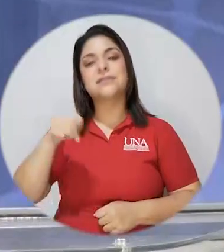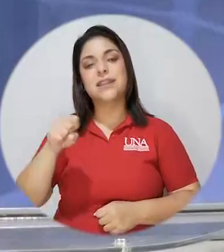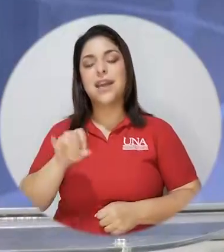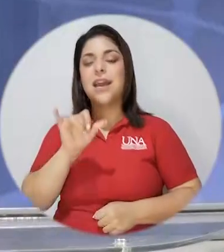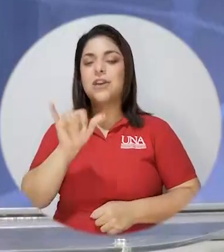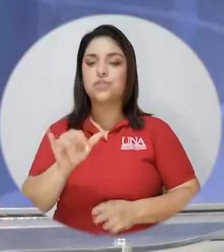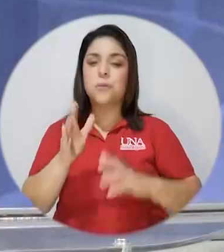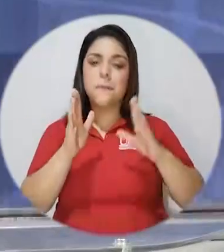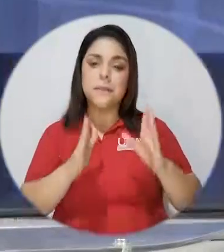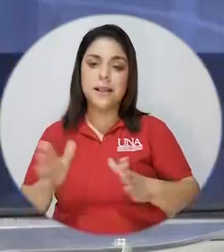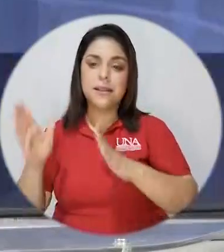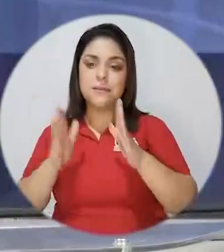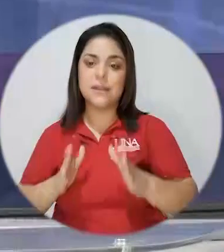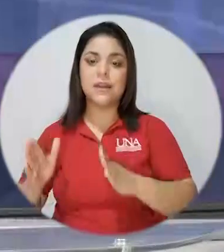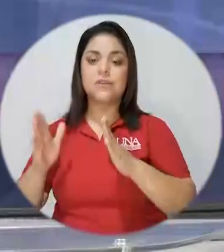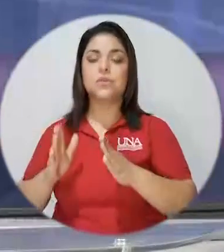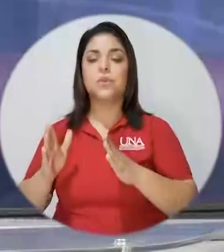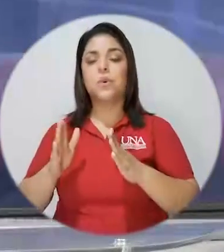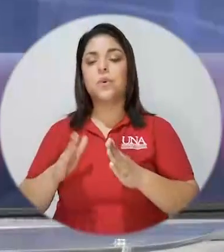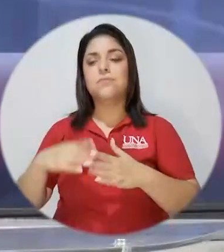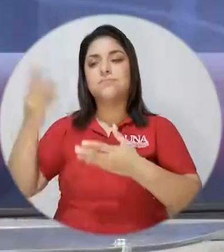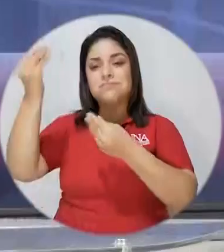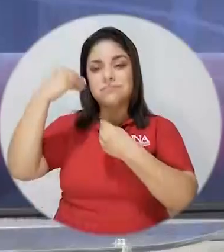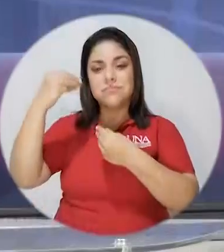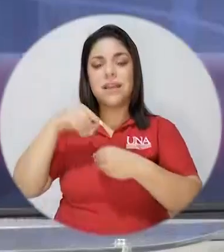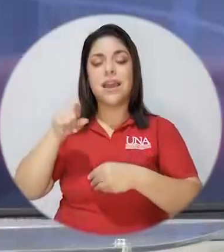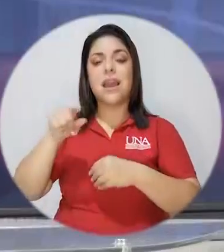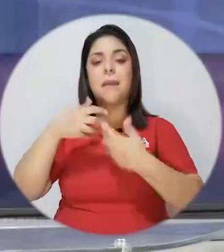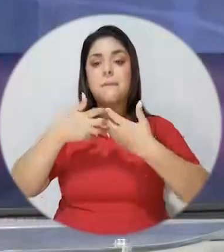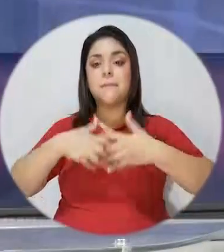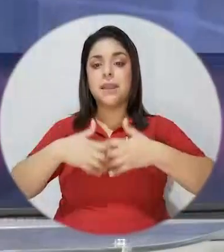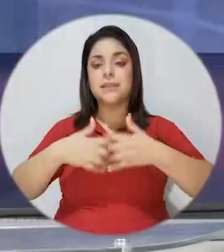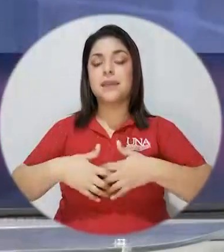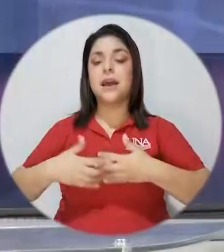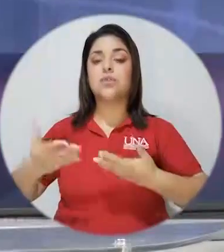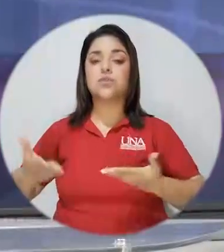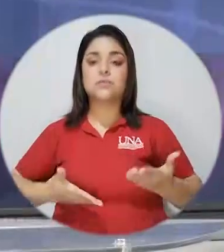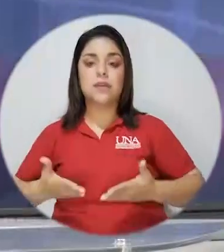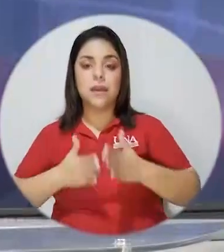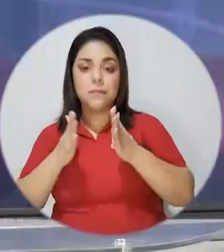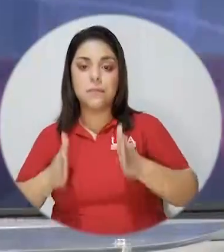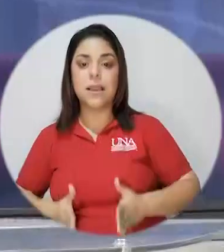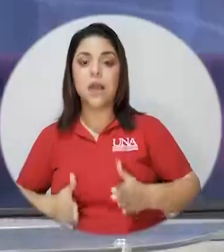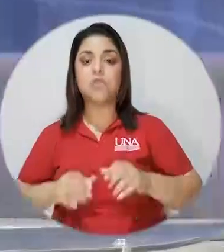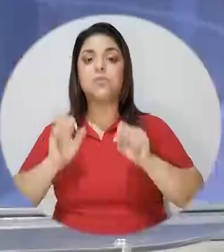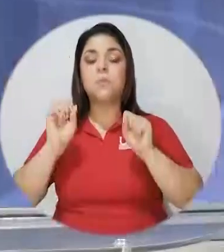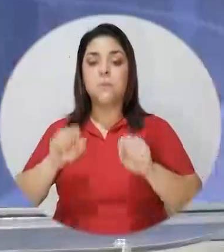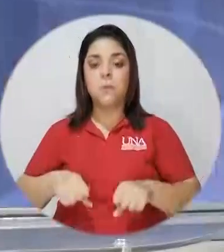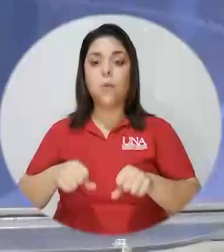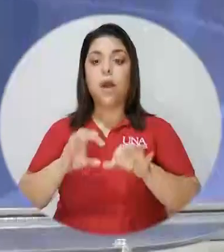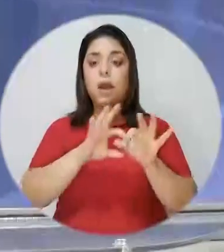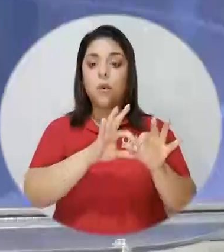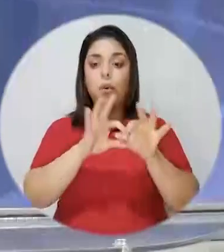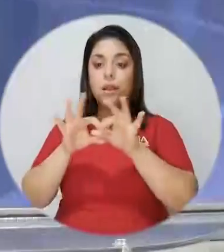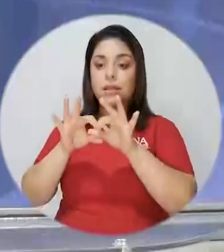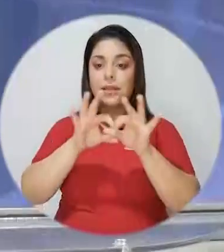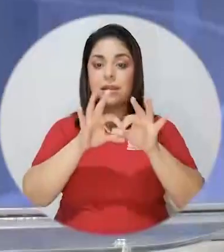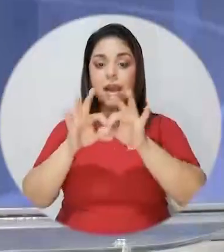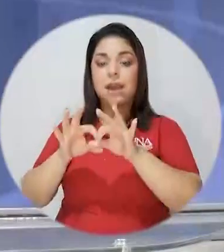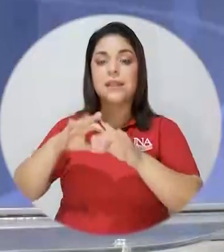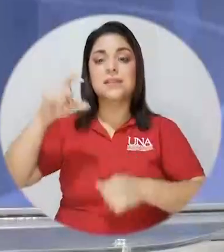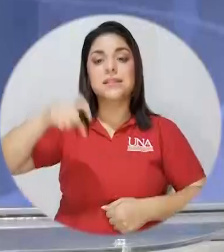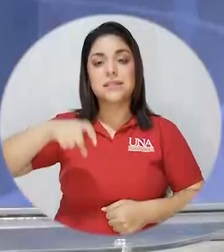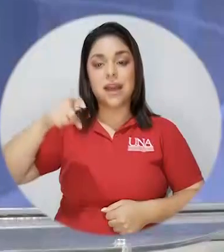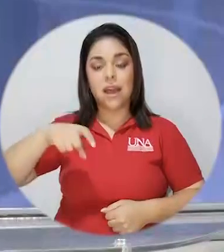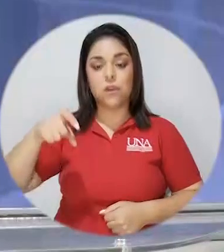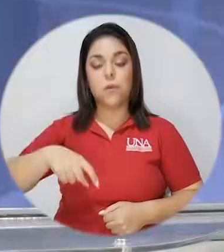de planificación, de preparación, ¿verdad? De que la empresa y sus colaboradores, pues, coordinen todo lo que sea